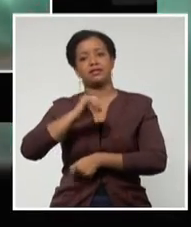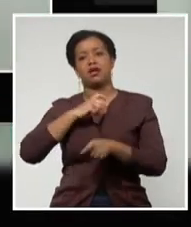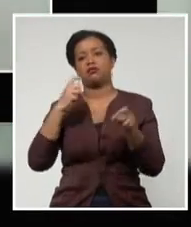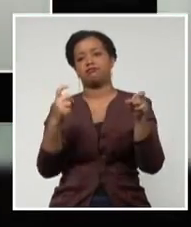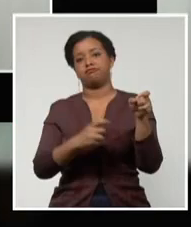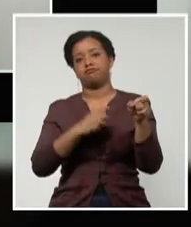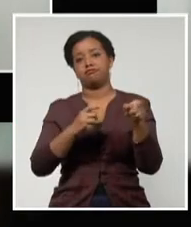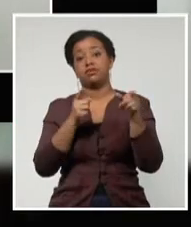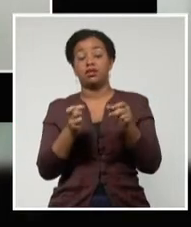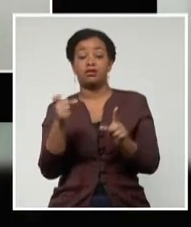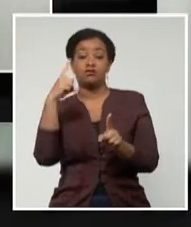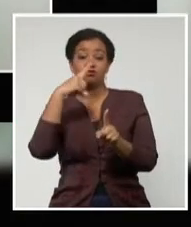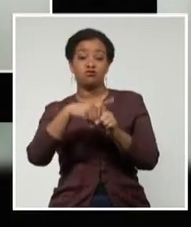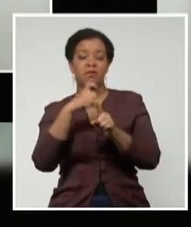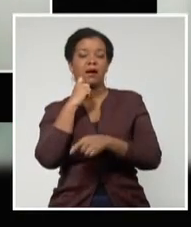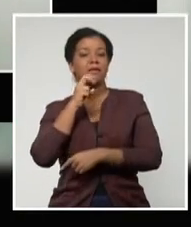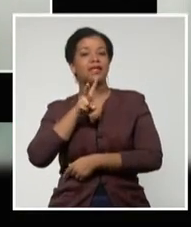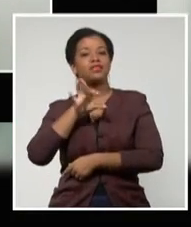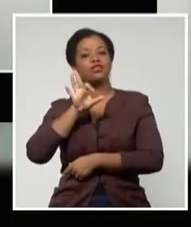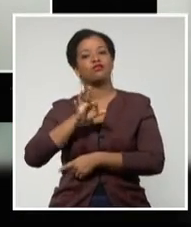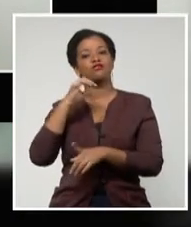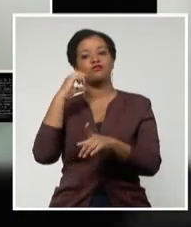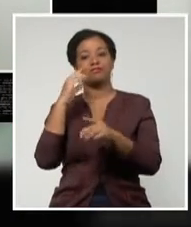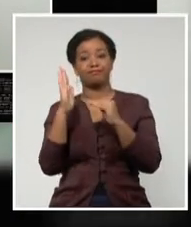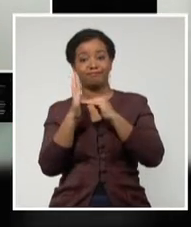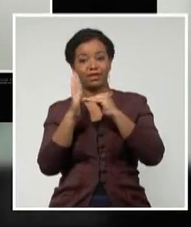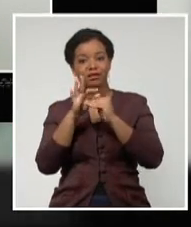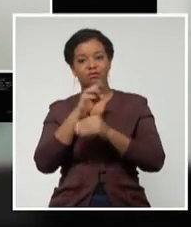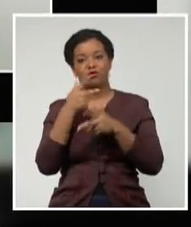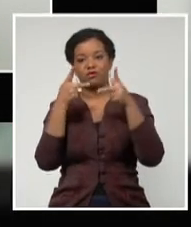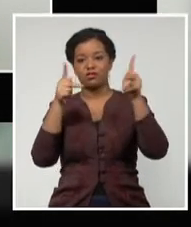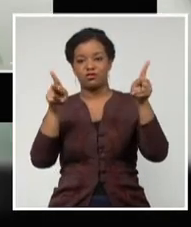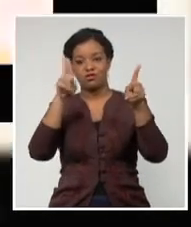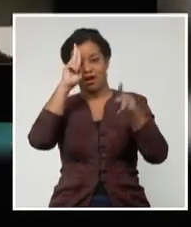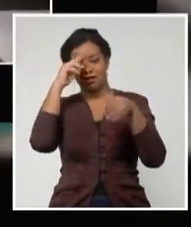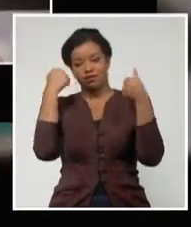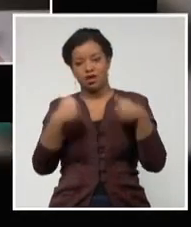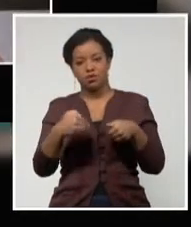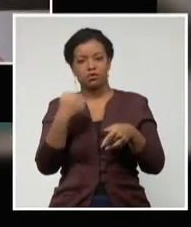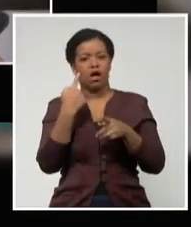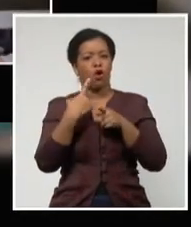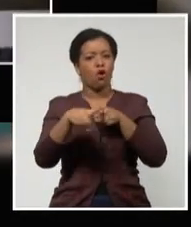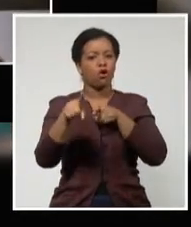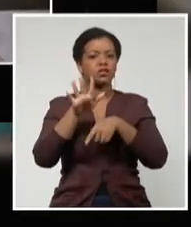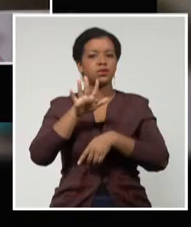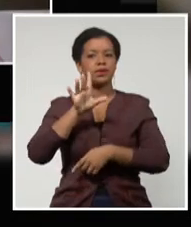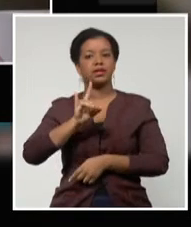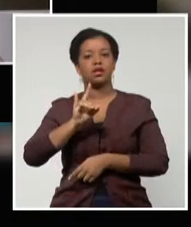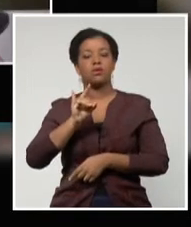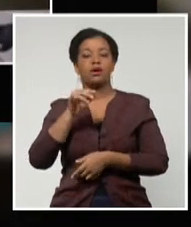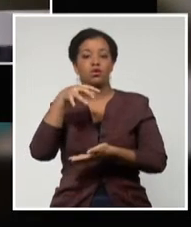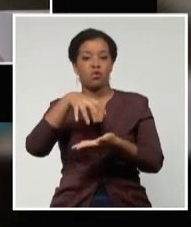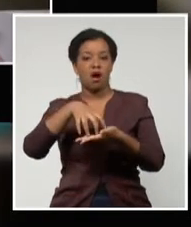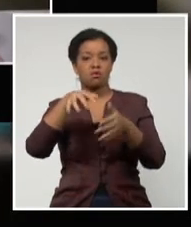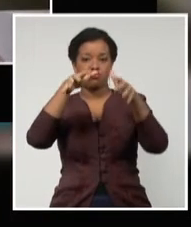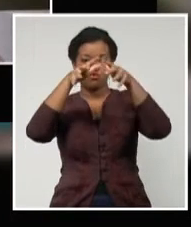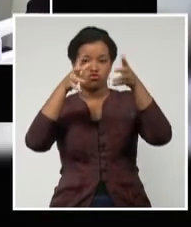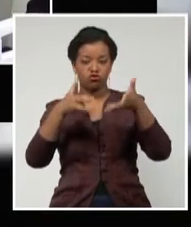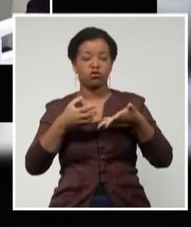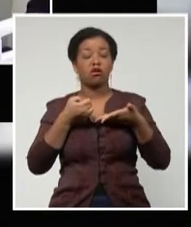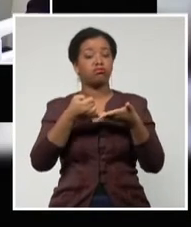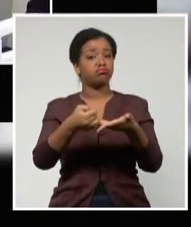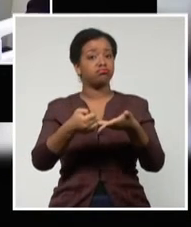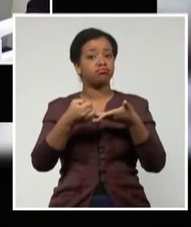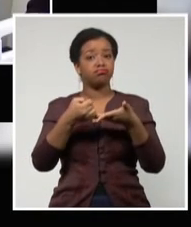se suman los más de 28.000 profesionales de la salud que ya se encontraban en otras 59 naciones de todo el mundo.